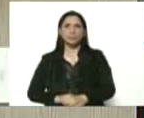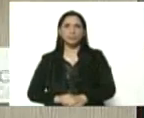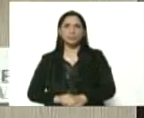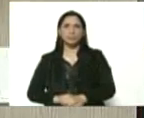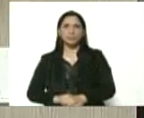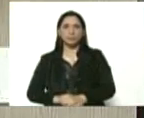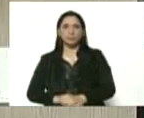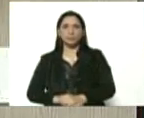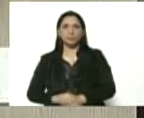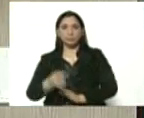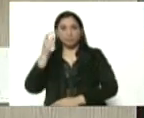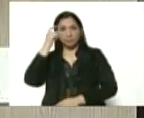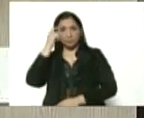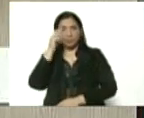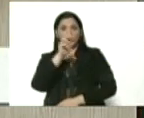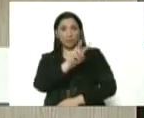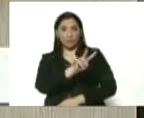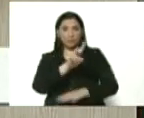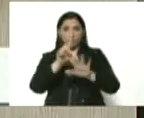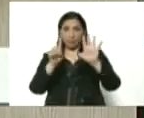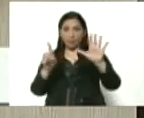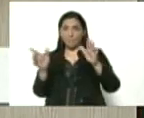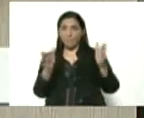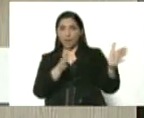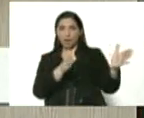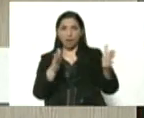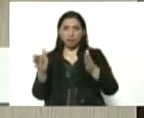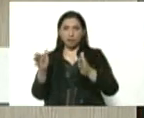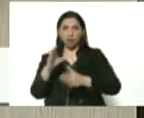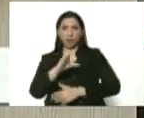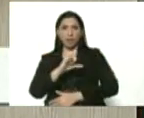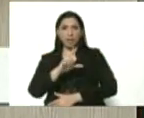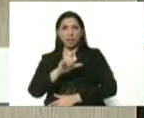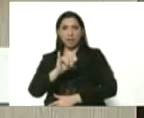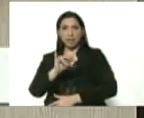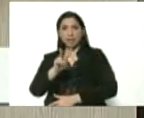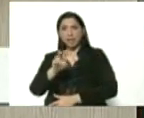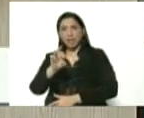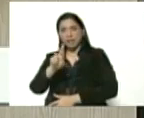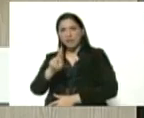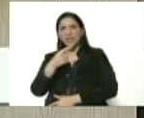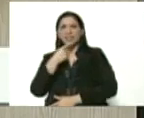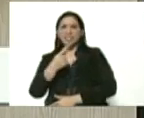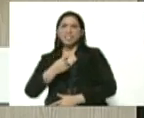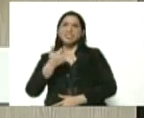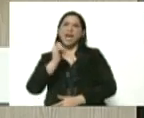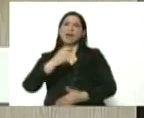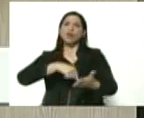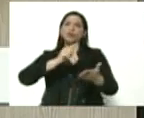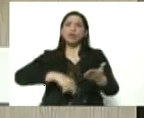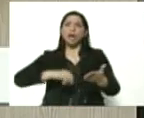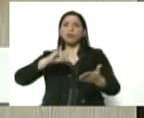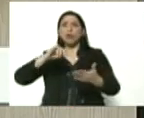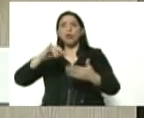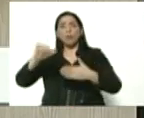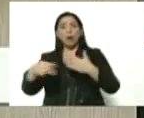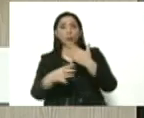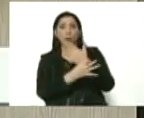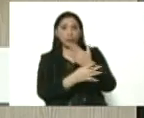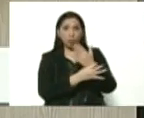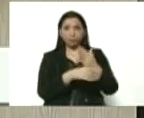El día 26 de marzo, Cliver Alcalá Cordones dice que hay un contrato firmado entre Juan Guaidó